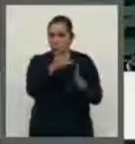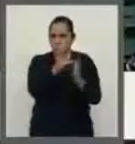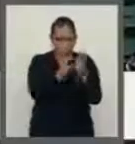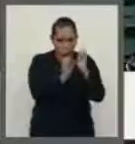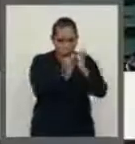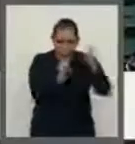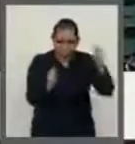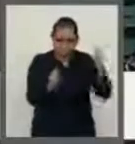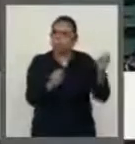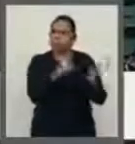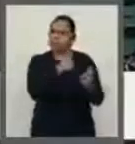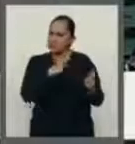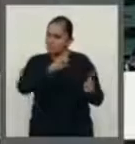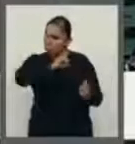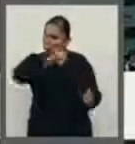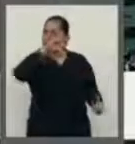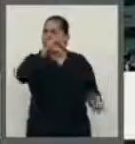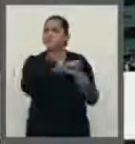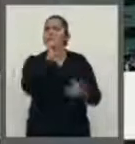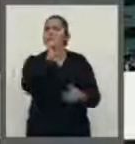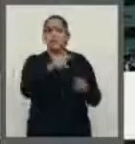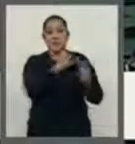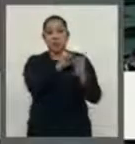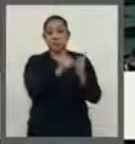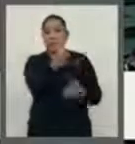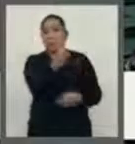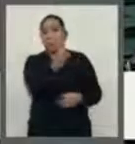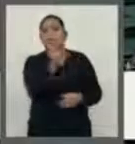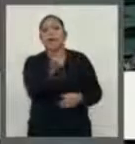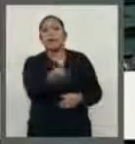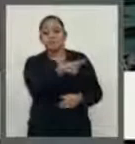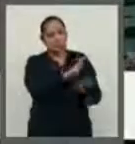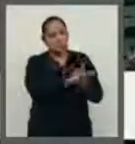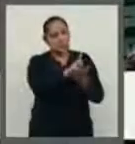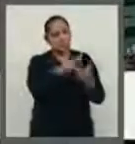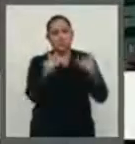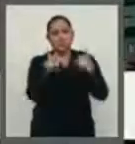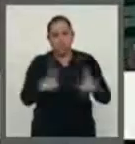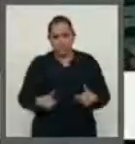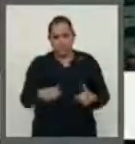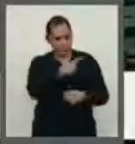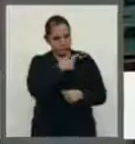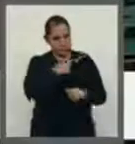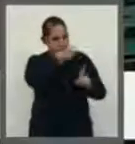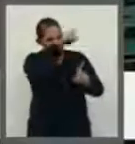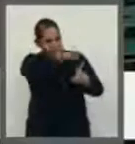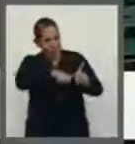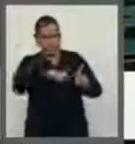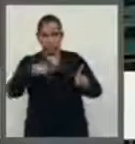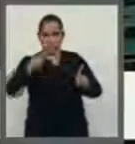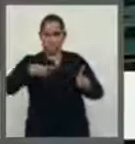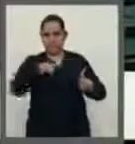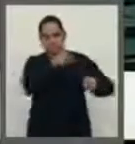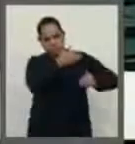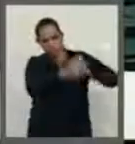primero, aplicación de derechos humanos progresivos en pro de la persona, sí,